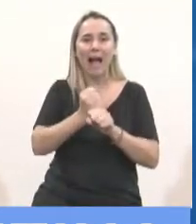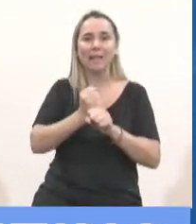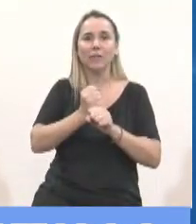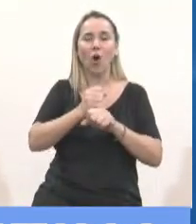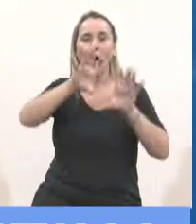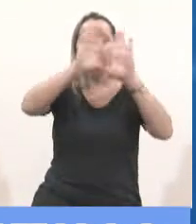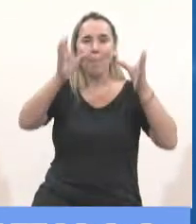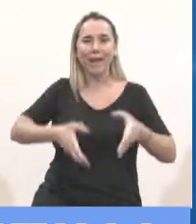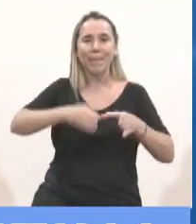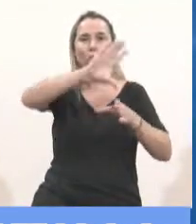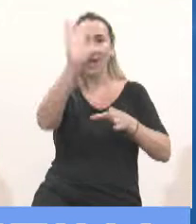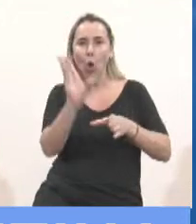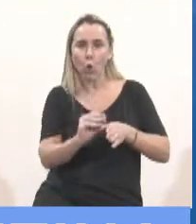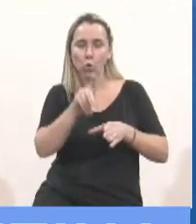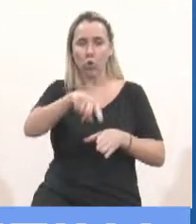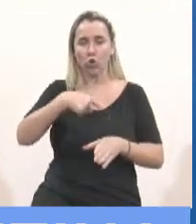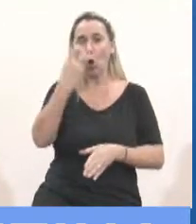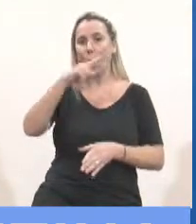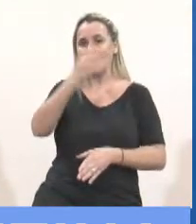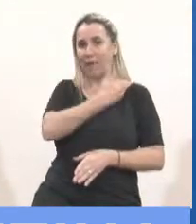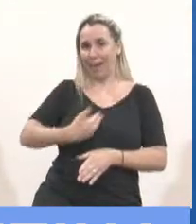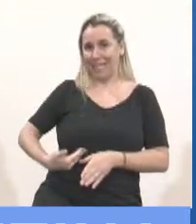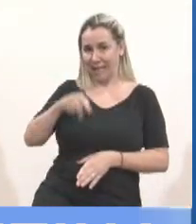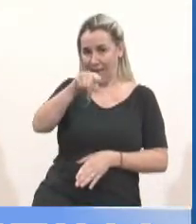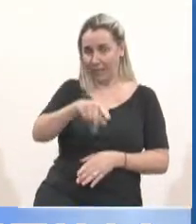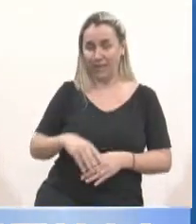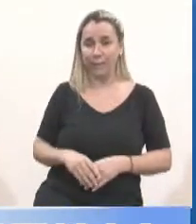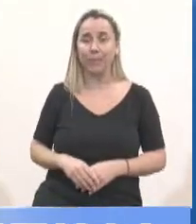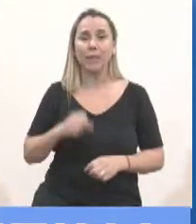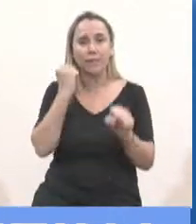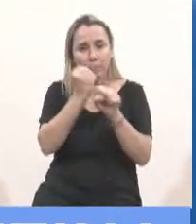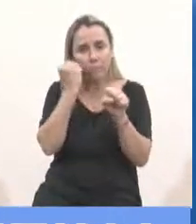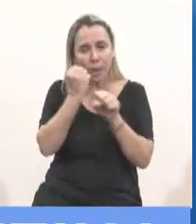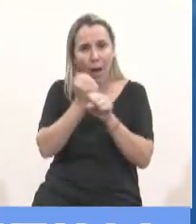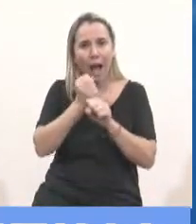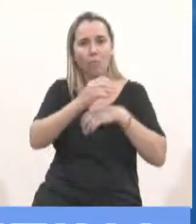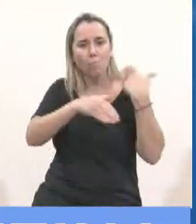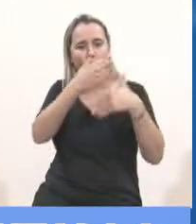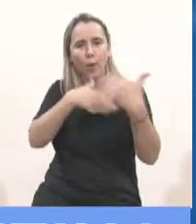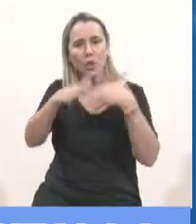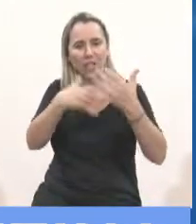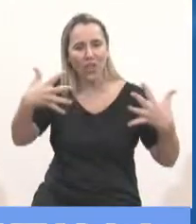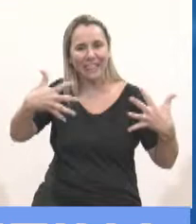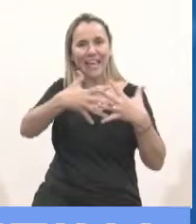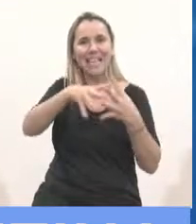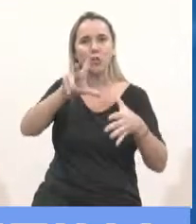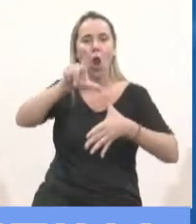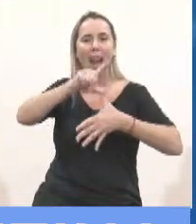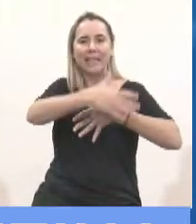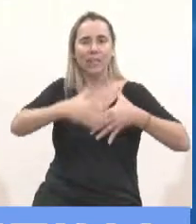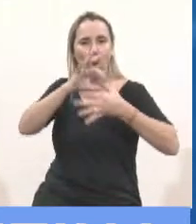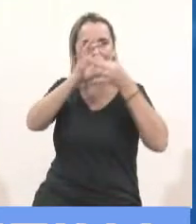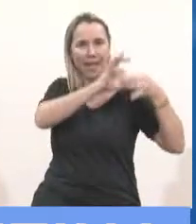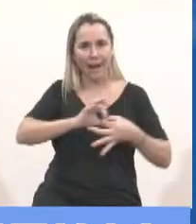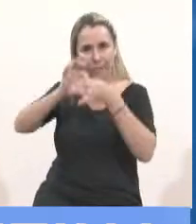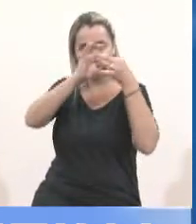tuve la distinción de ser vicepresidente y presidente de la delegación argentina, trabajando en el proceso de integración latinoamericana,